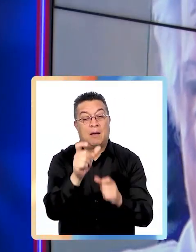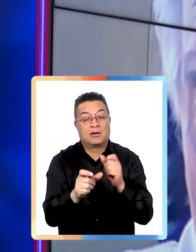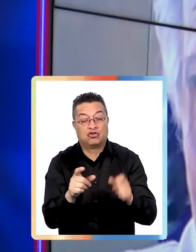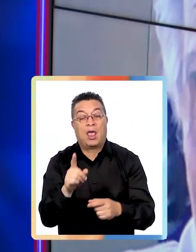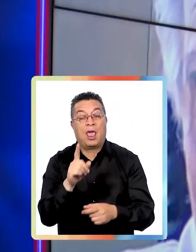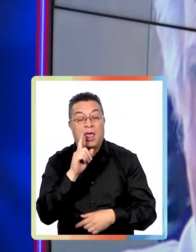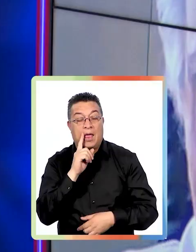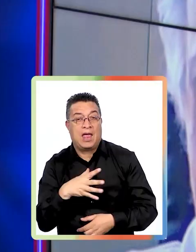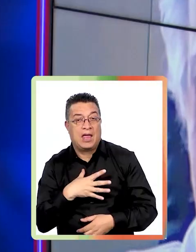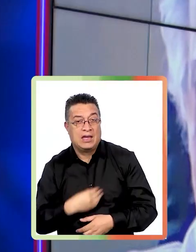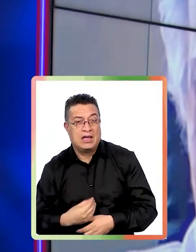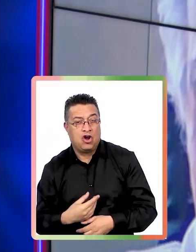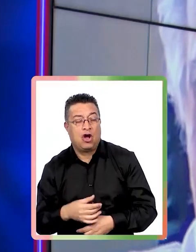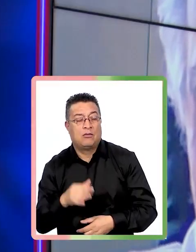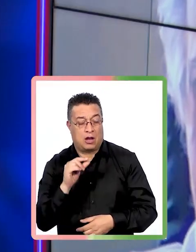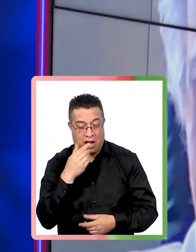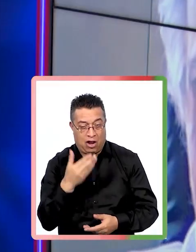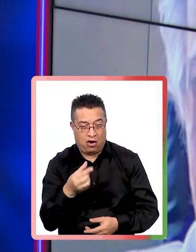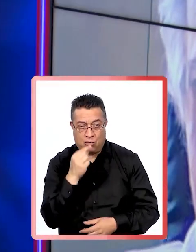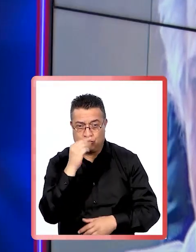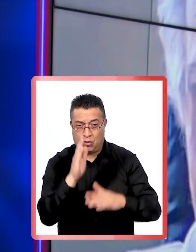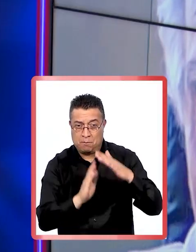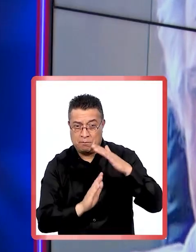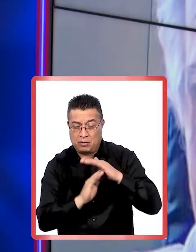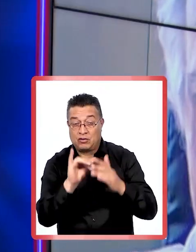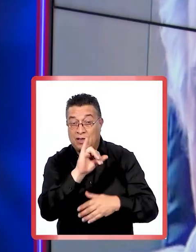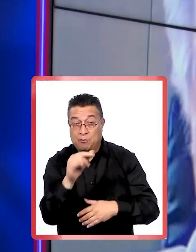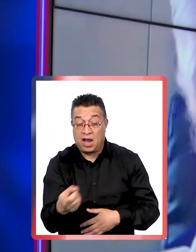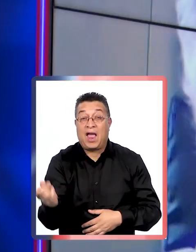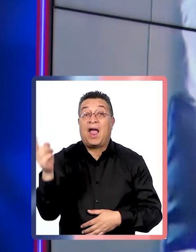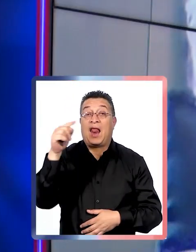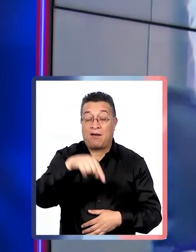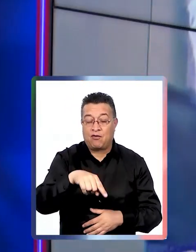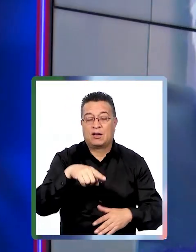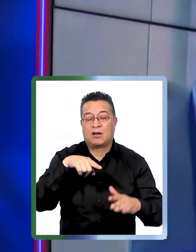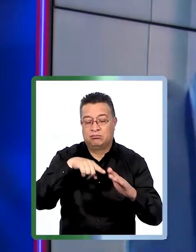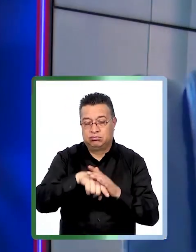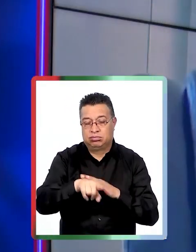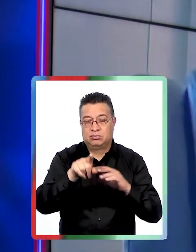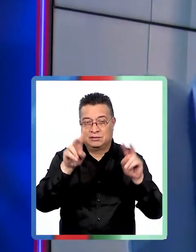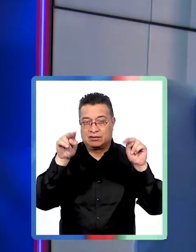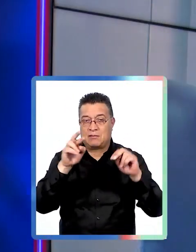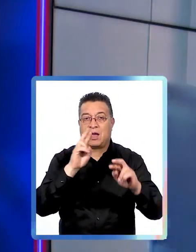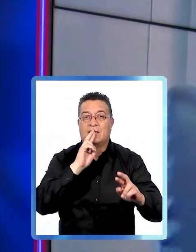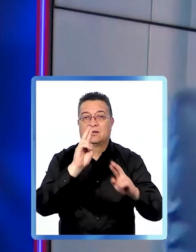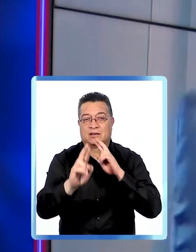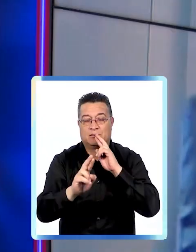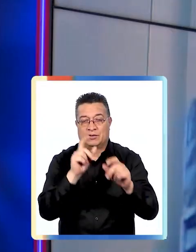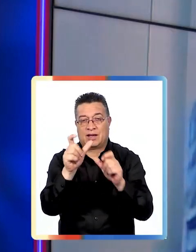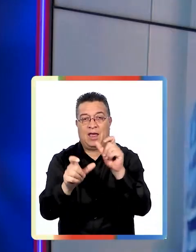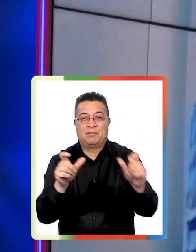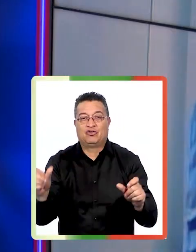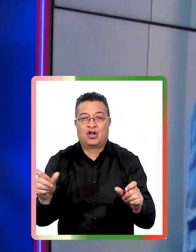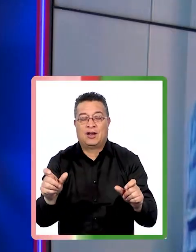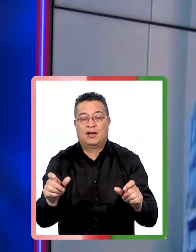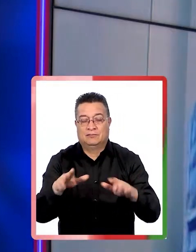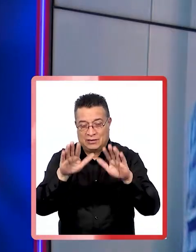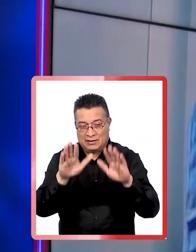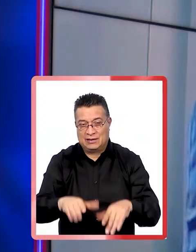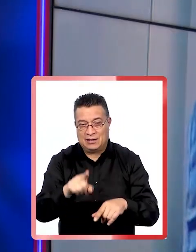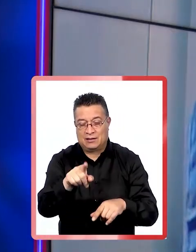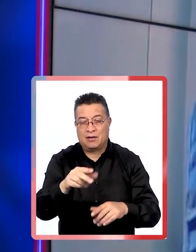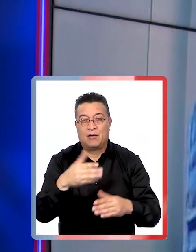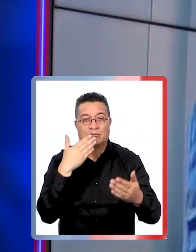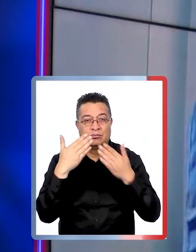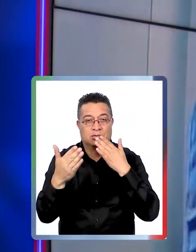las personas tengan hijos? Vamos a hacer una breve pausa y al retornar vamos a adentrarnos más en las respuestas de la gente. Quédense